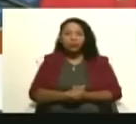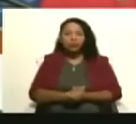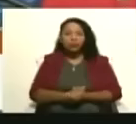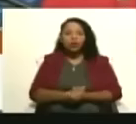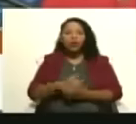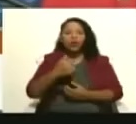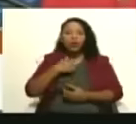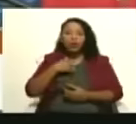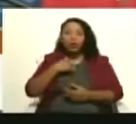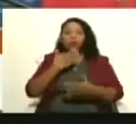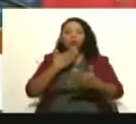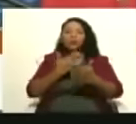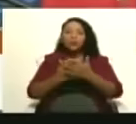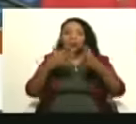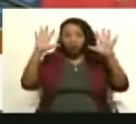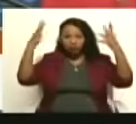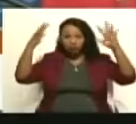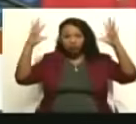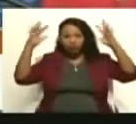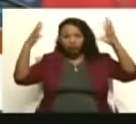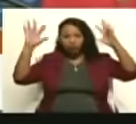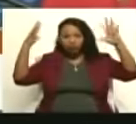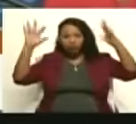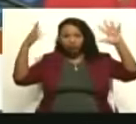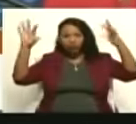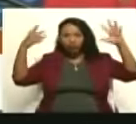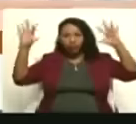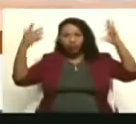un aplauso para el Consejo Nacional Electoral